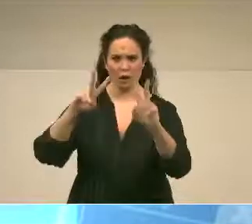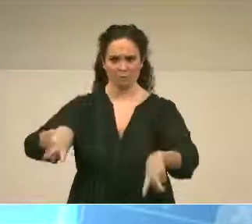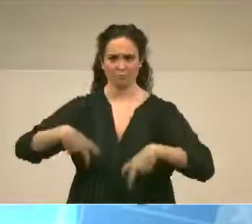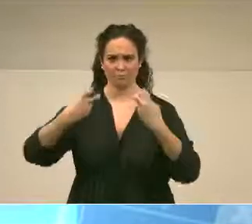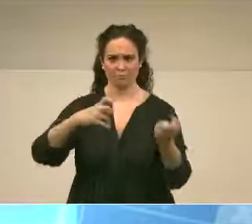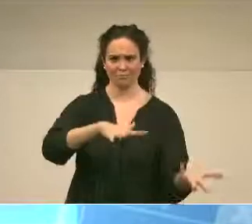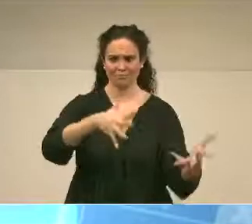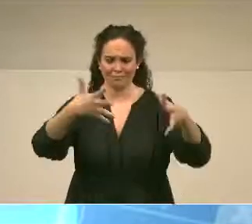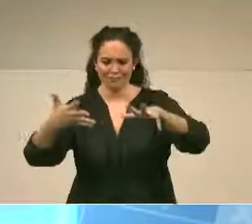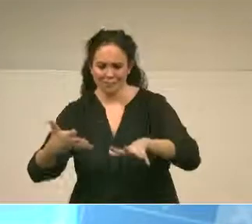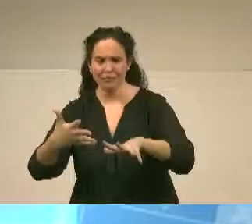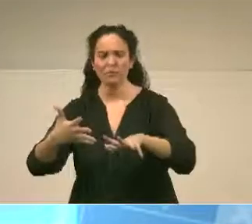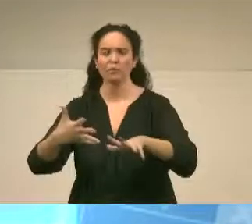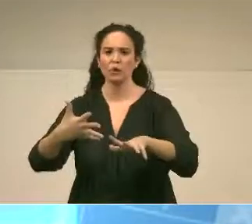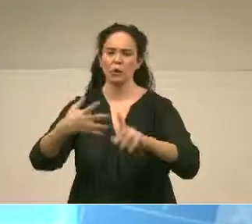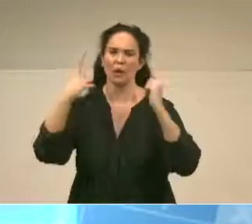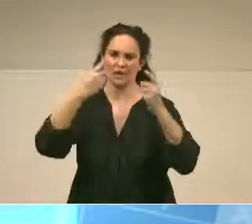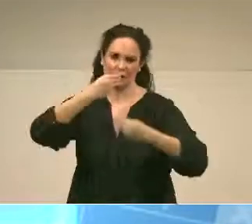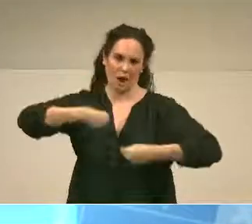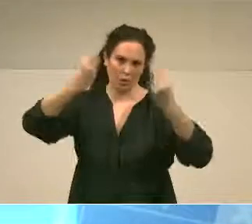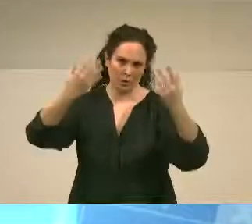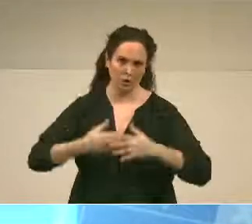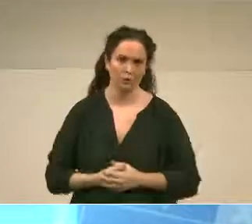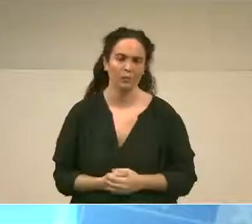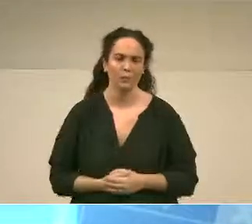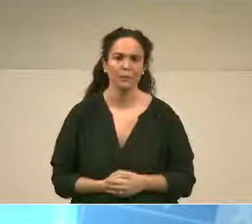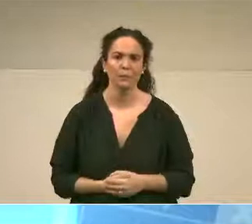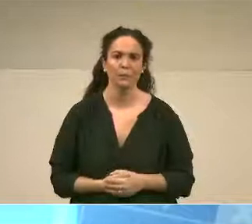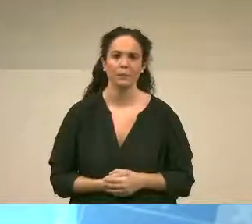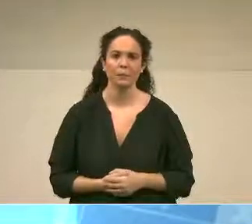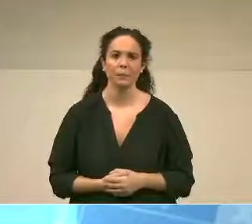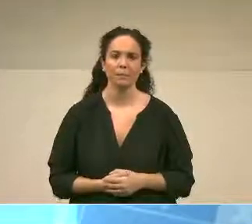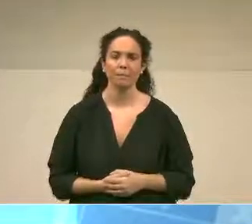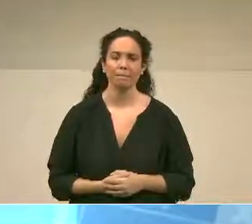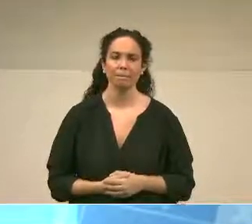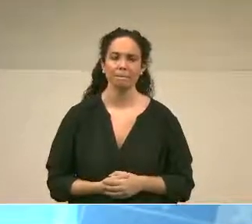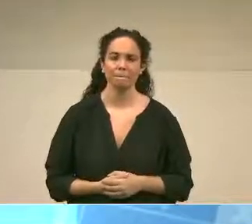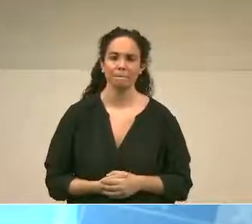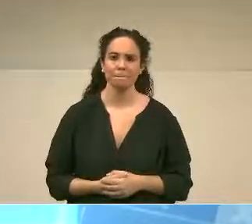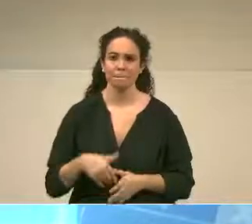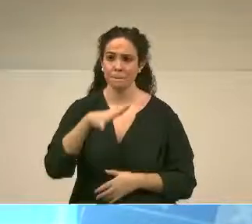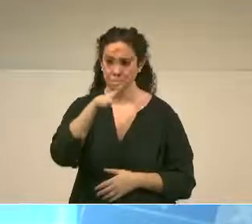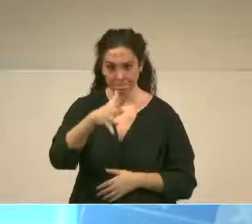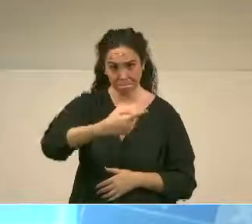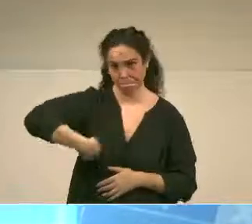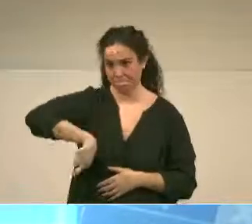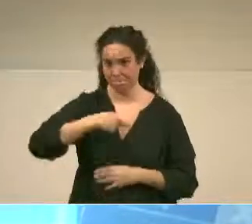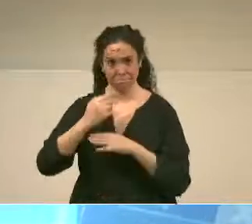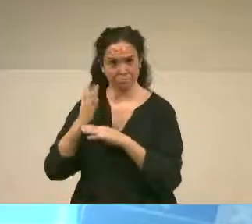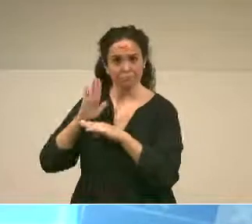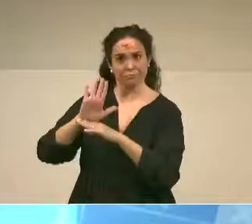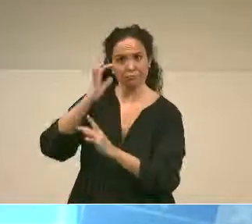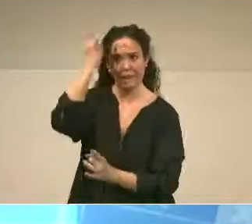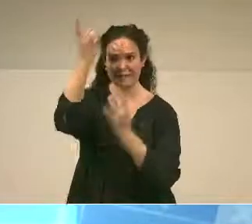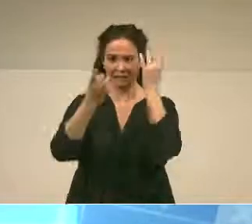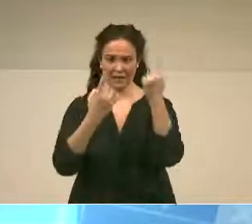una posición lo mejor posible. Por tanto, en ese sentido, hemos planteado una serie de actuaciones importantes